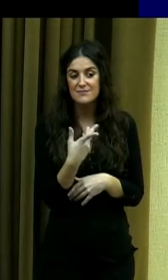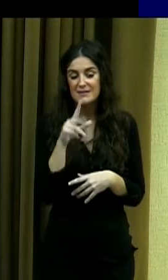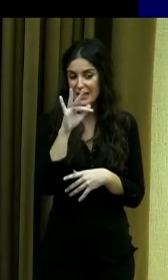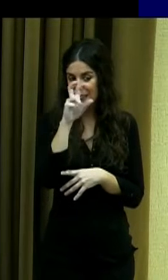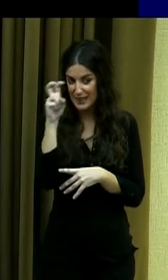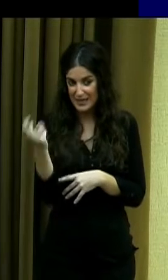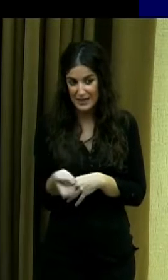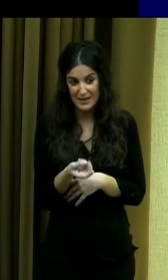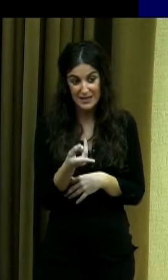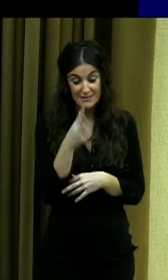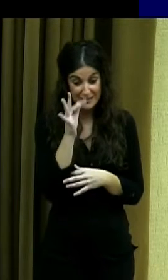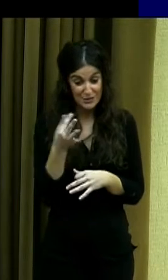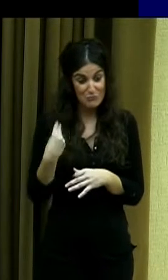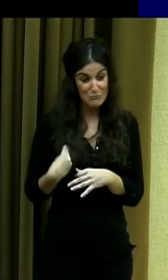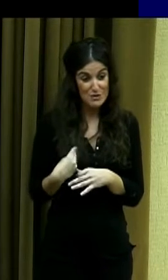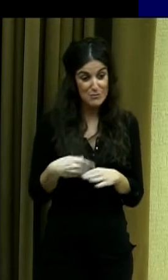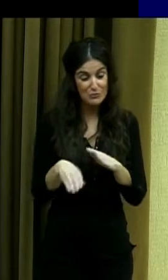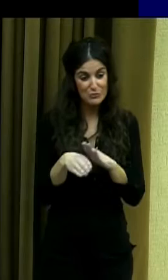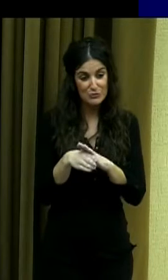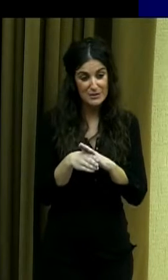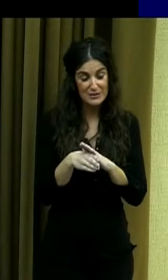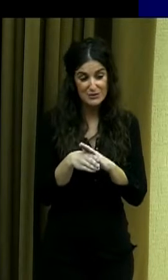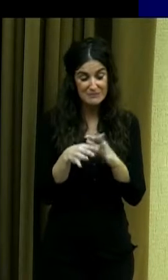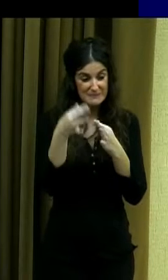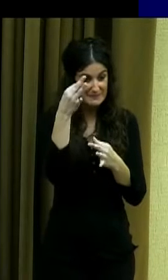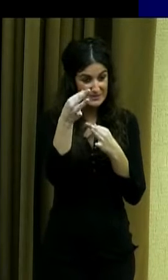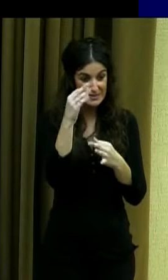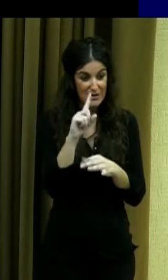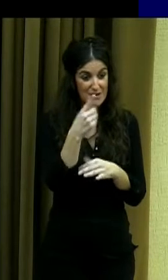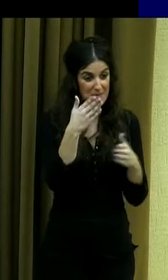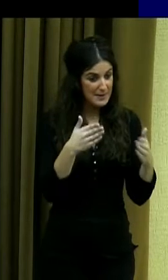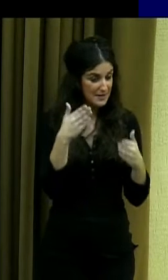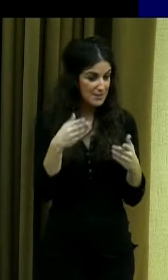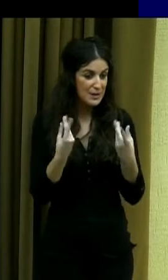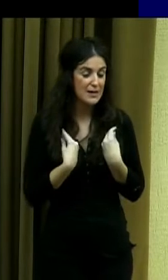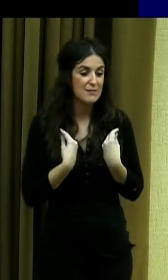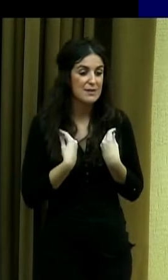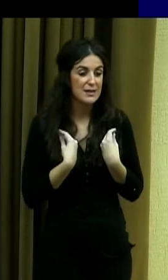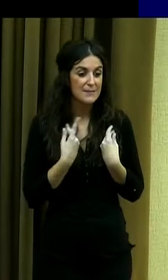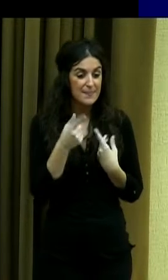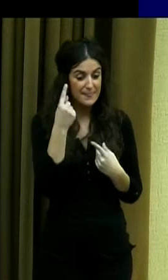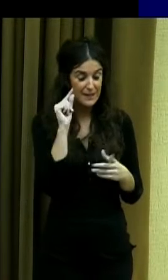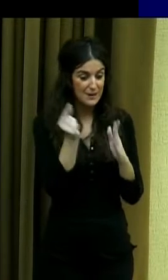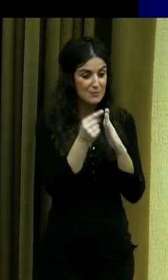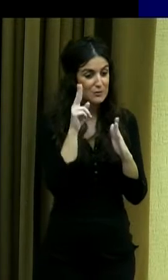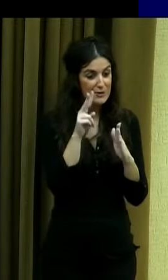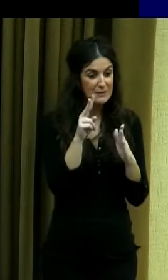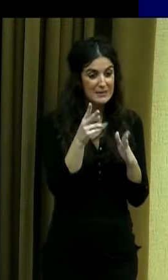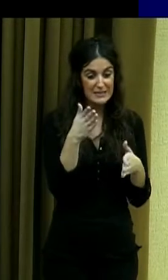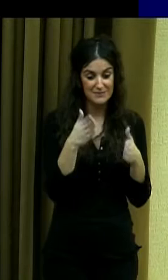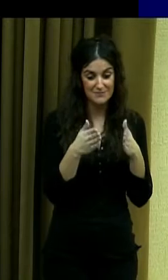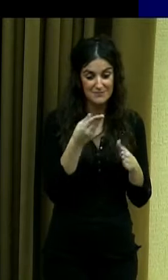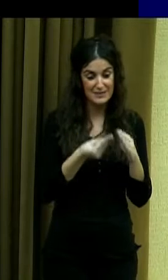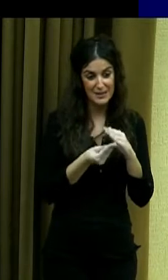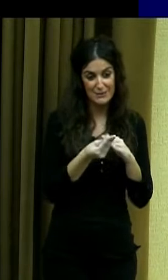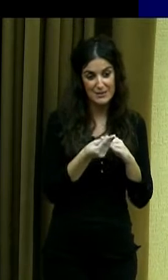niños vamos a hacer un seguimiento estrecho desde las primeras etapas de la vida, tanto desde el punto de vista neonatológico, con los compañeros neonatólogos, como